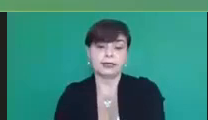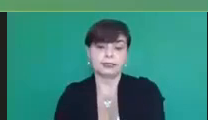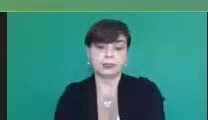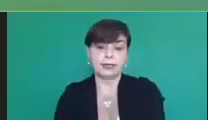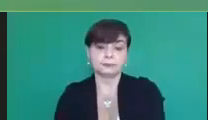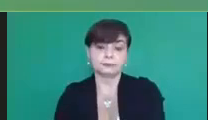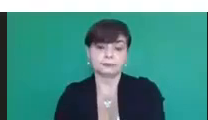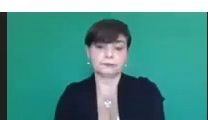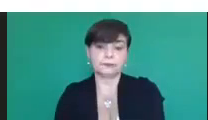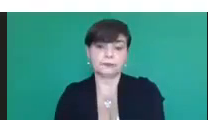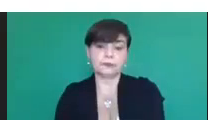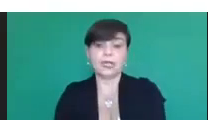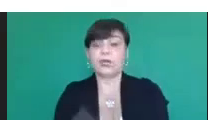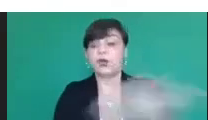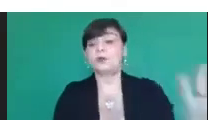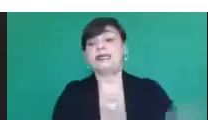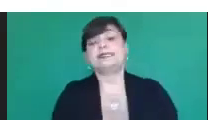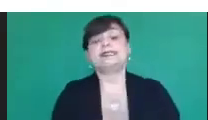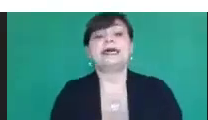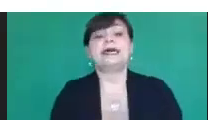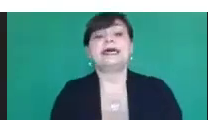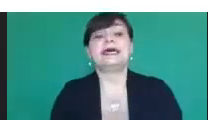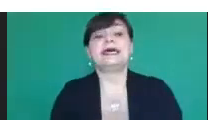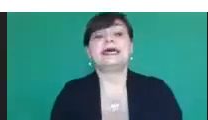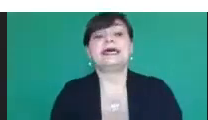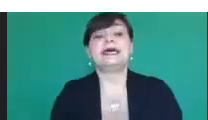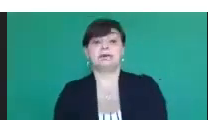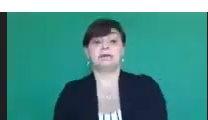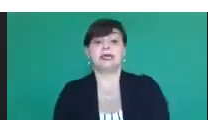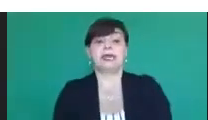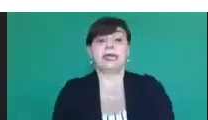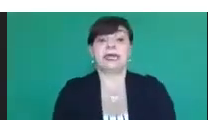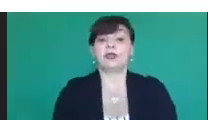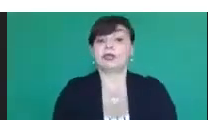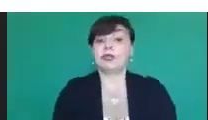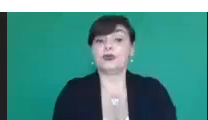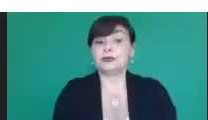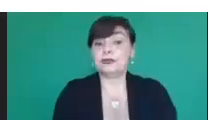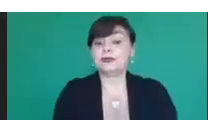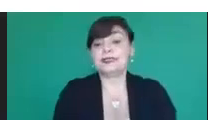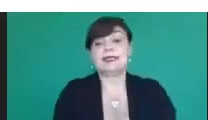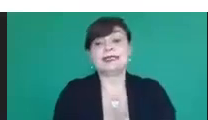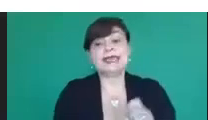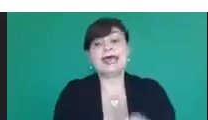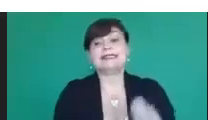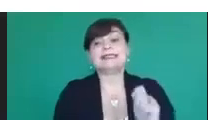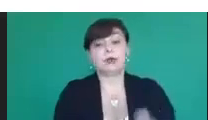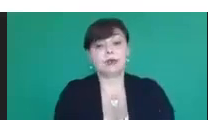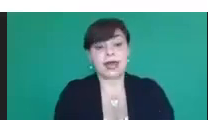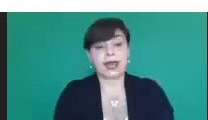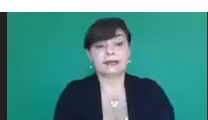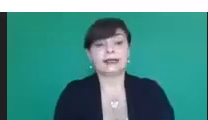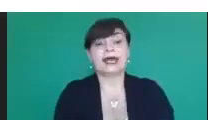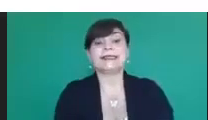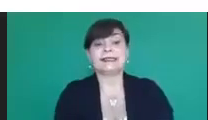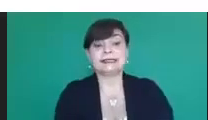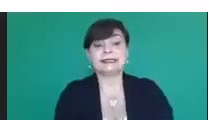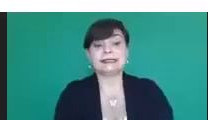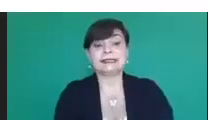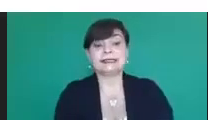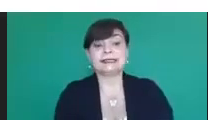nacional. Como les decía, esto es una cadena en donde los gobiernos tienen que asegurar,